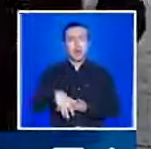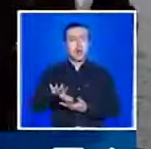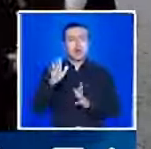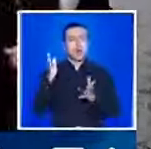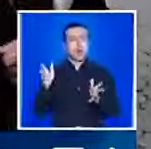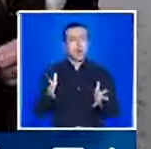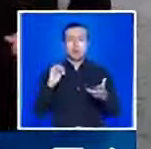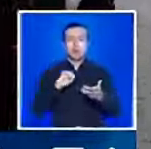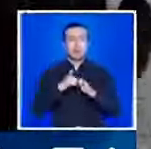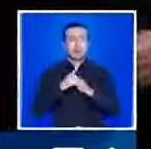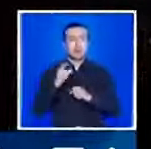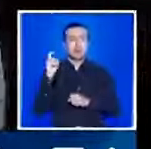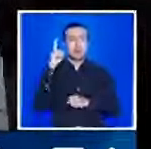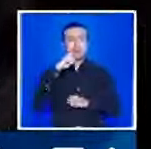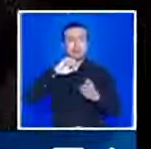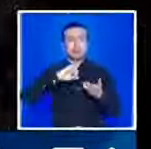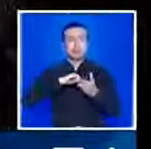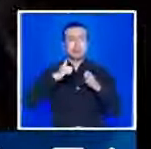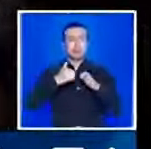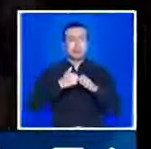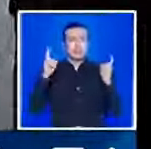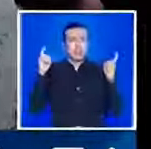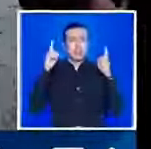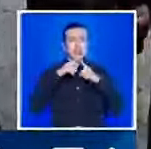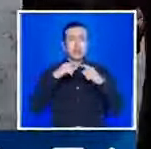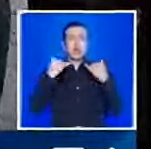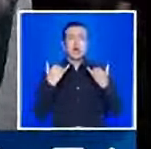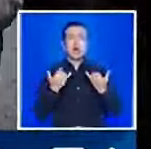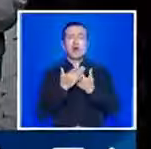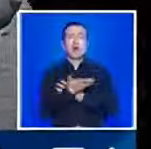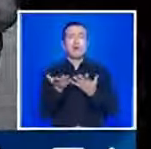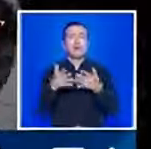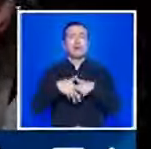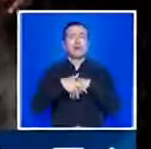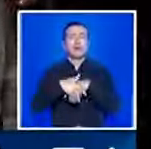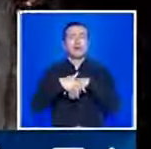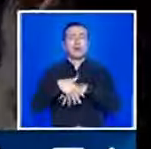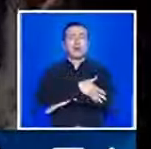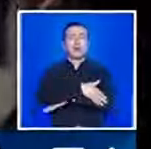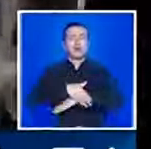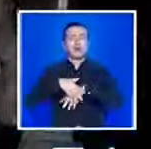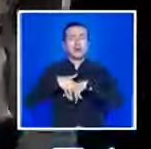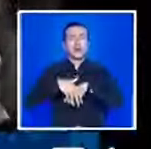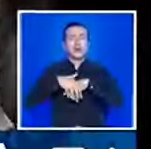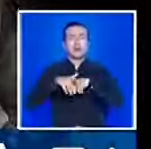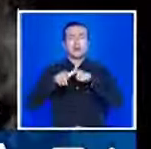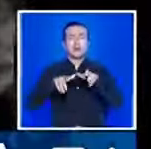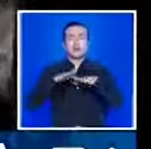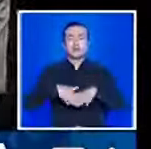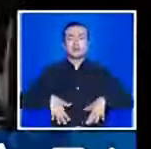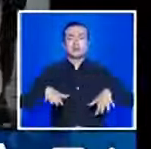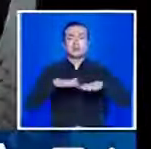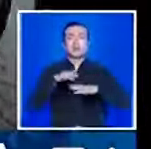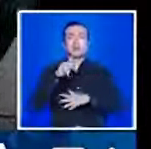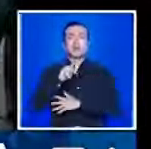La situación grave. Y en este momento están caminando por la calle principal los habitantes de Pinta,